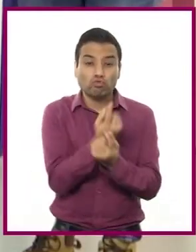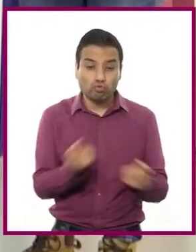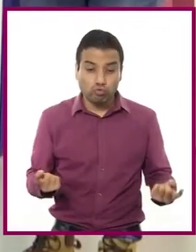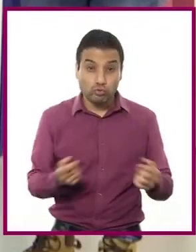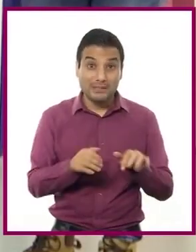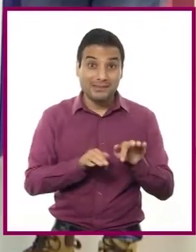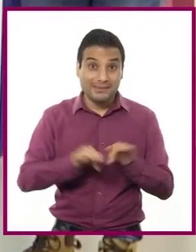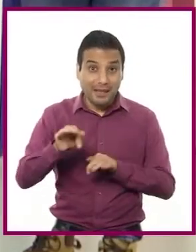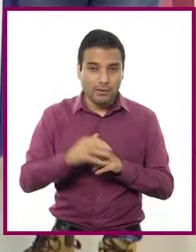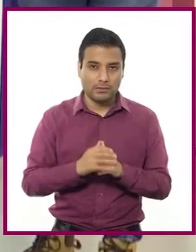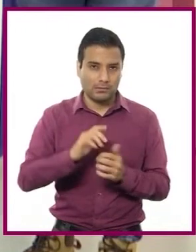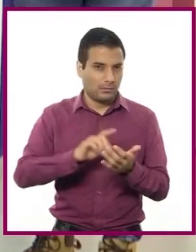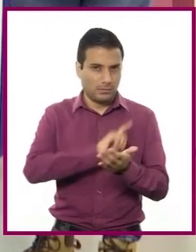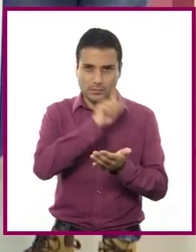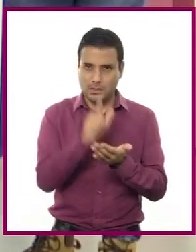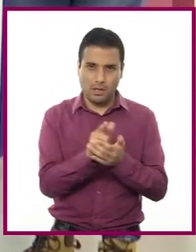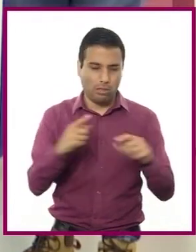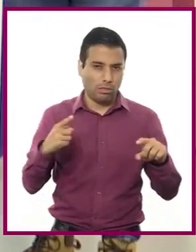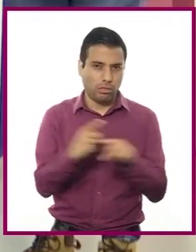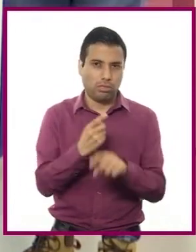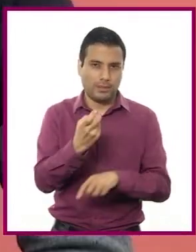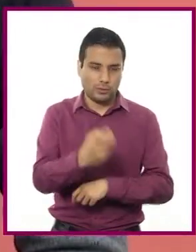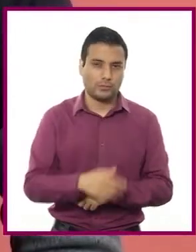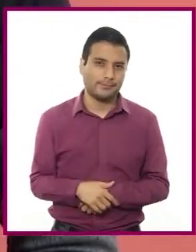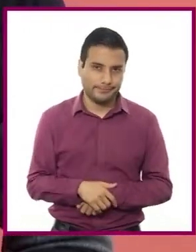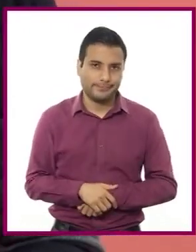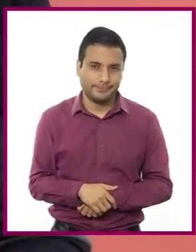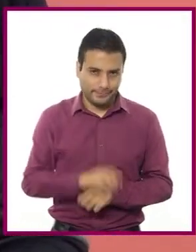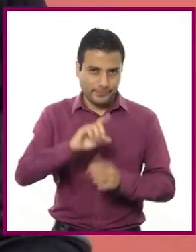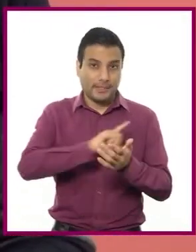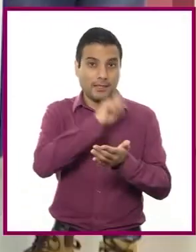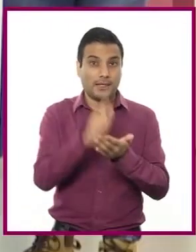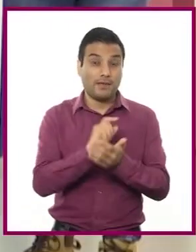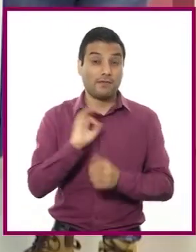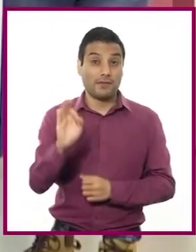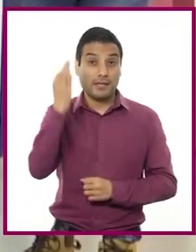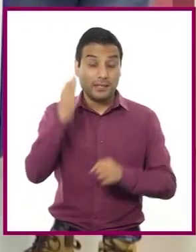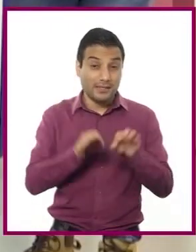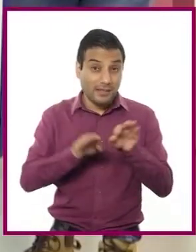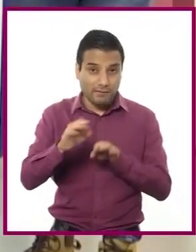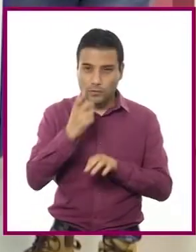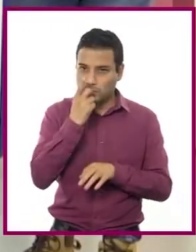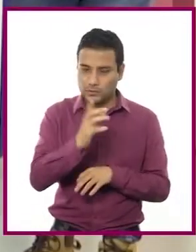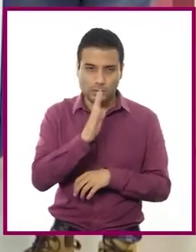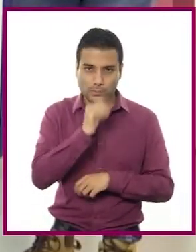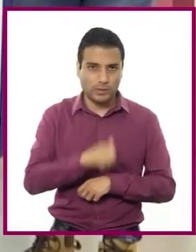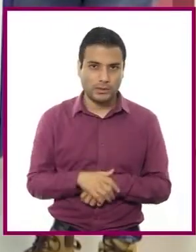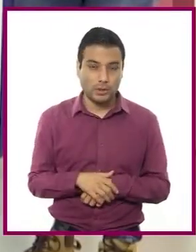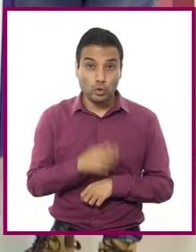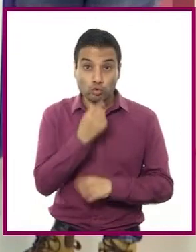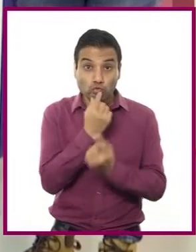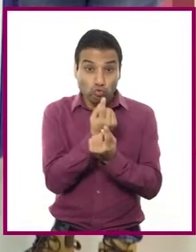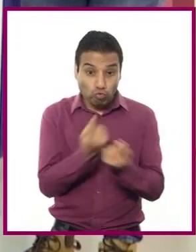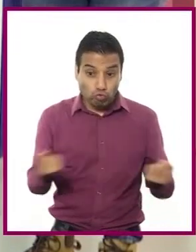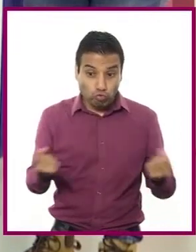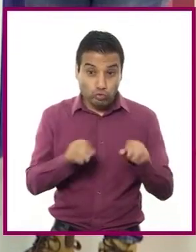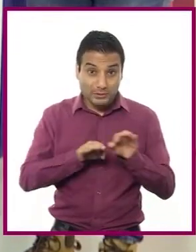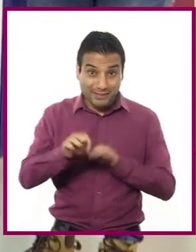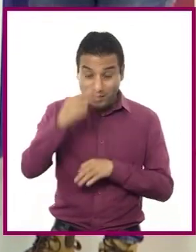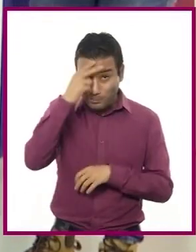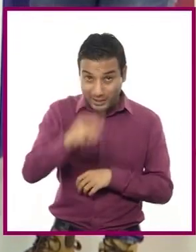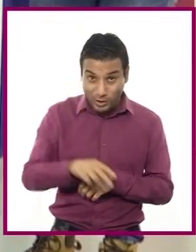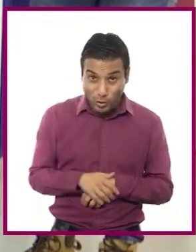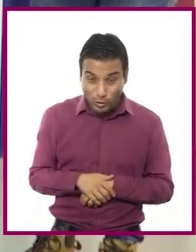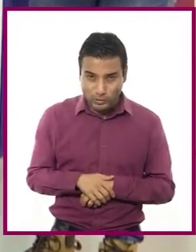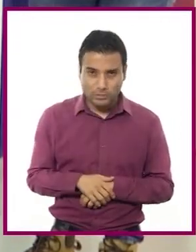forma ilegal, de acuerdo a lo estipulado en la Ley Federal del Trabajo. La población infantil trabajadora en México se